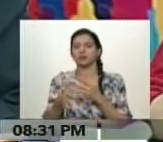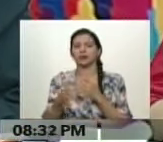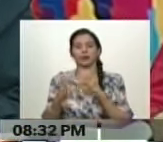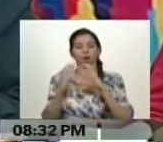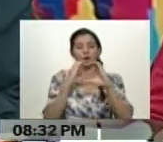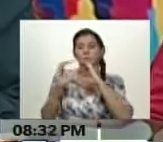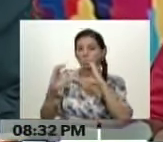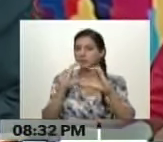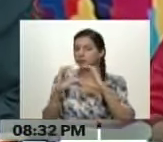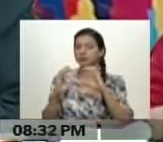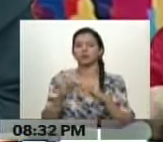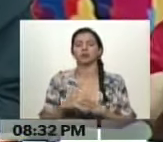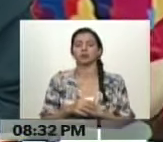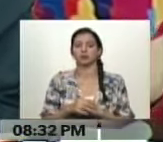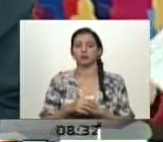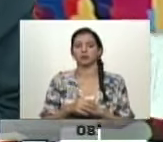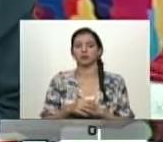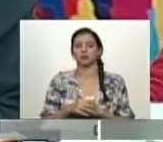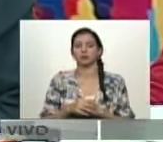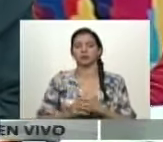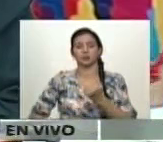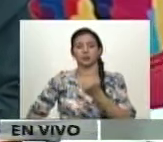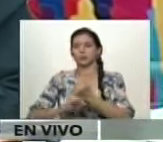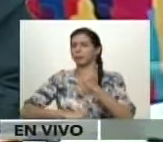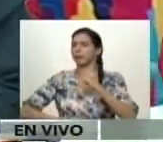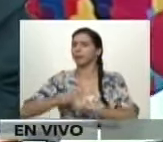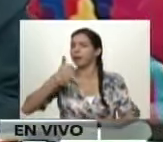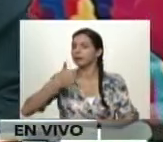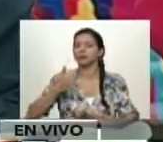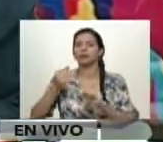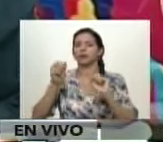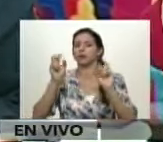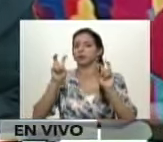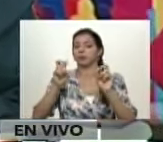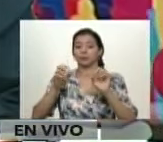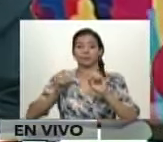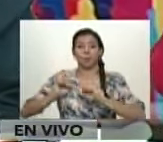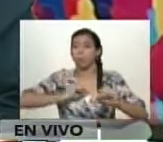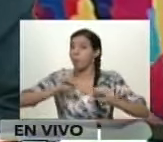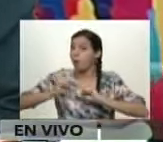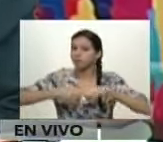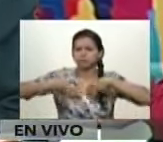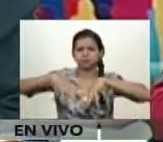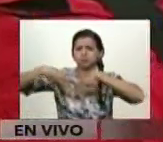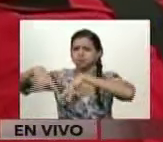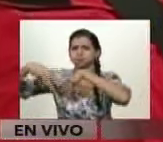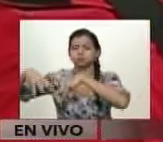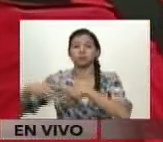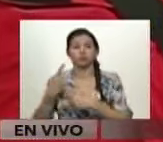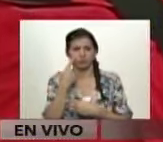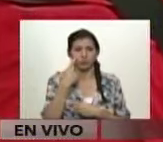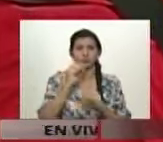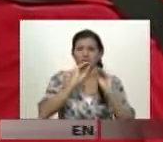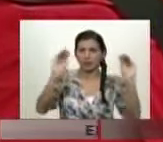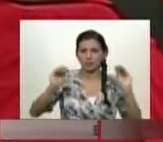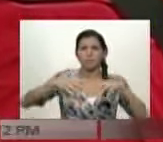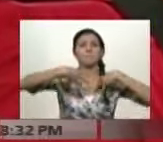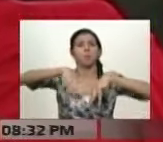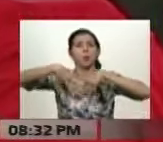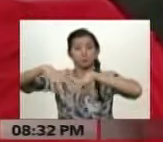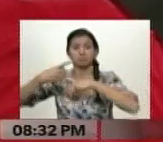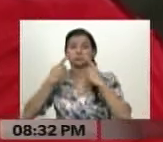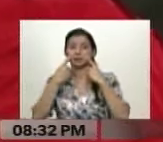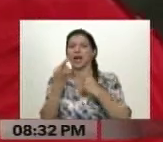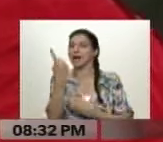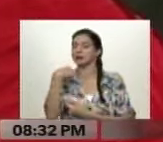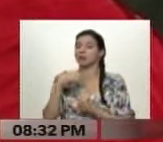comunicacional, sea reforzado desde el punto de vista de la movilización. He visto que están convocando movilización. Ayer